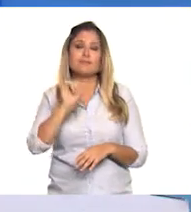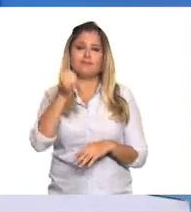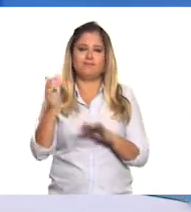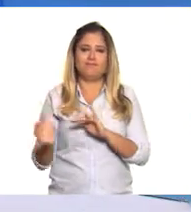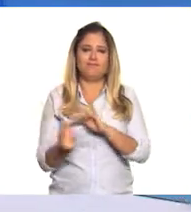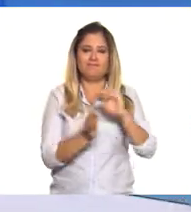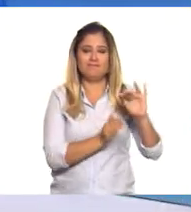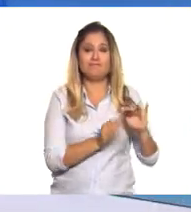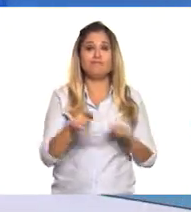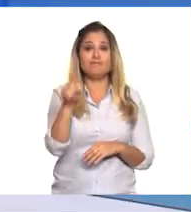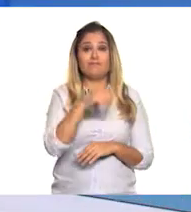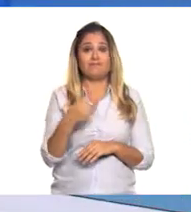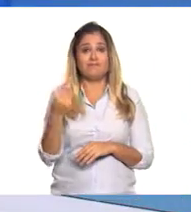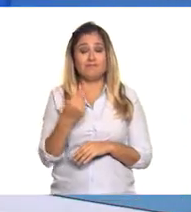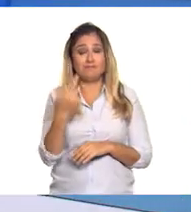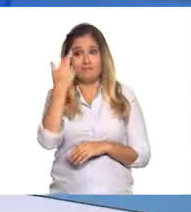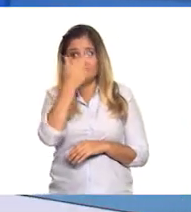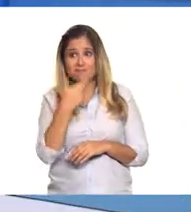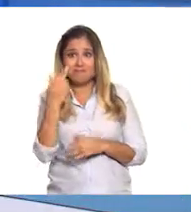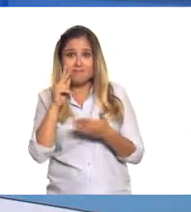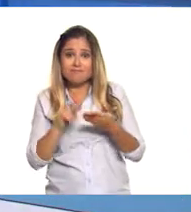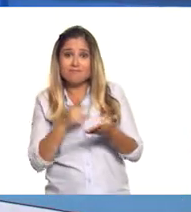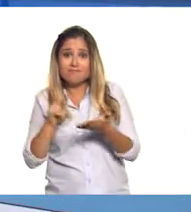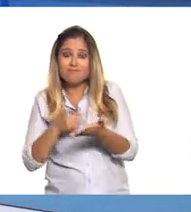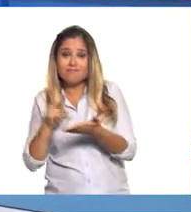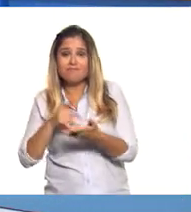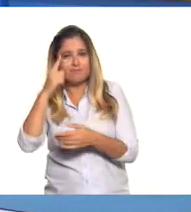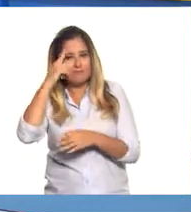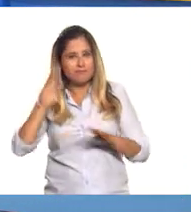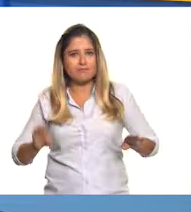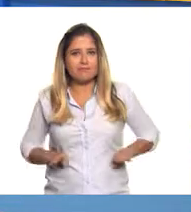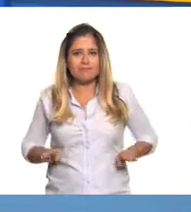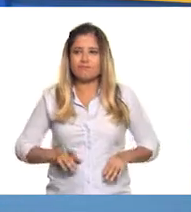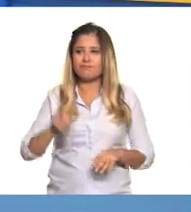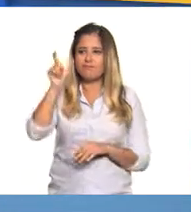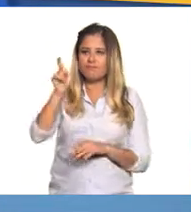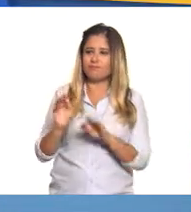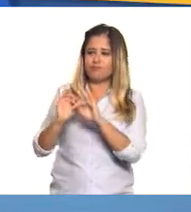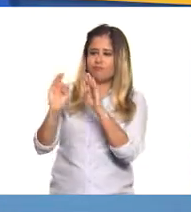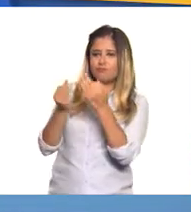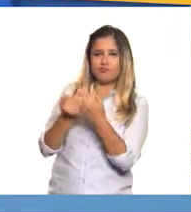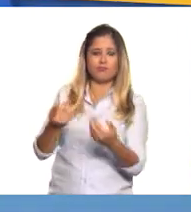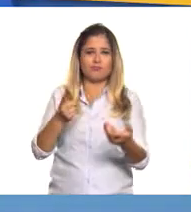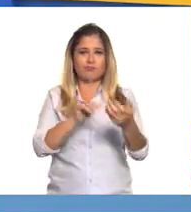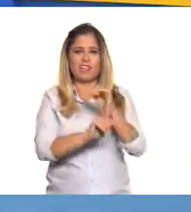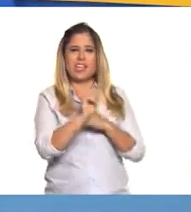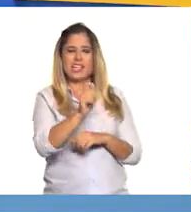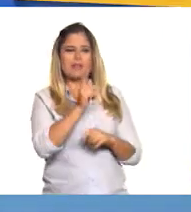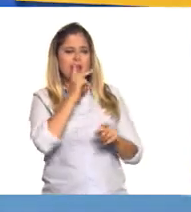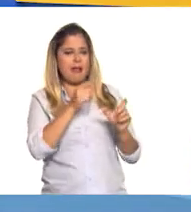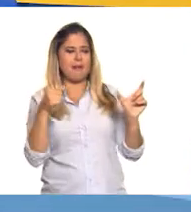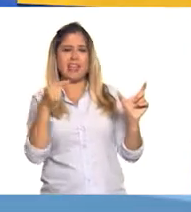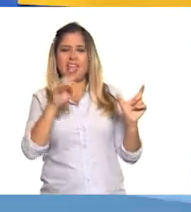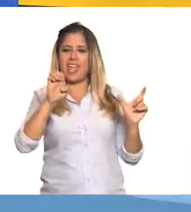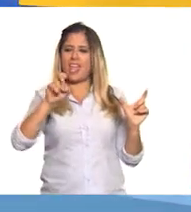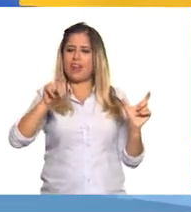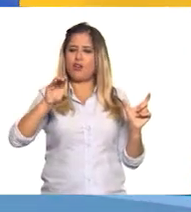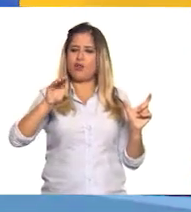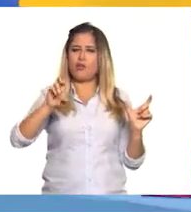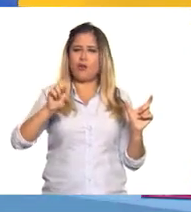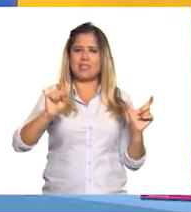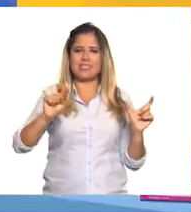parte, si necesitan repasar lo que vimos sobre las características de forma y contenido de la encuesta y el reporte de